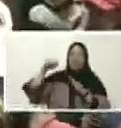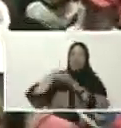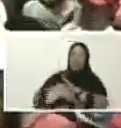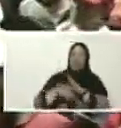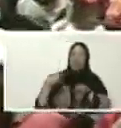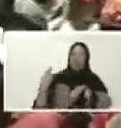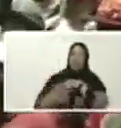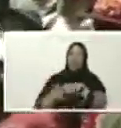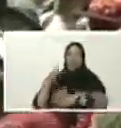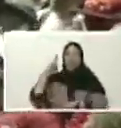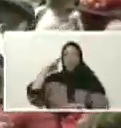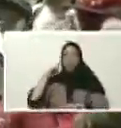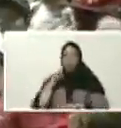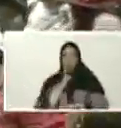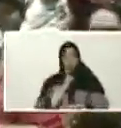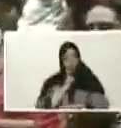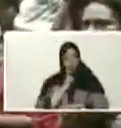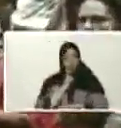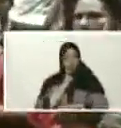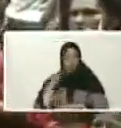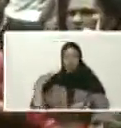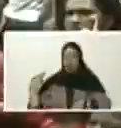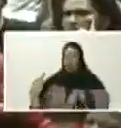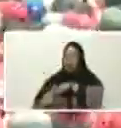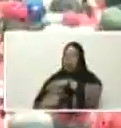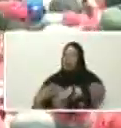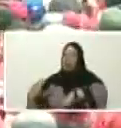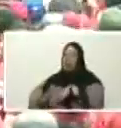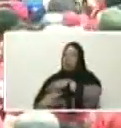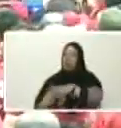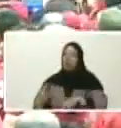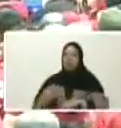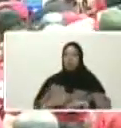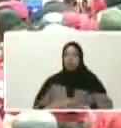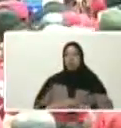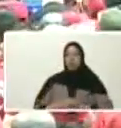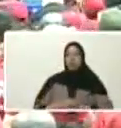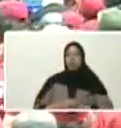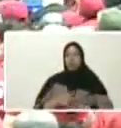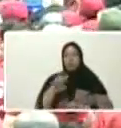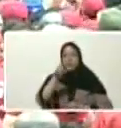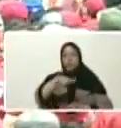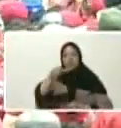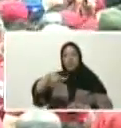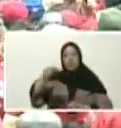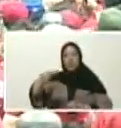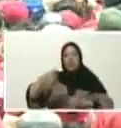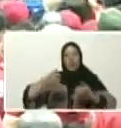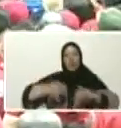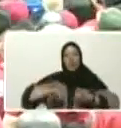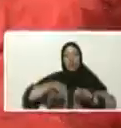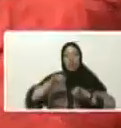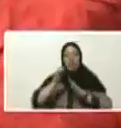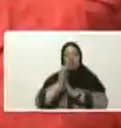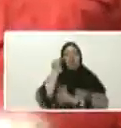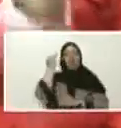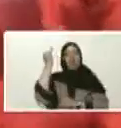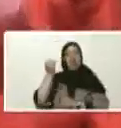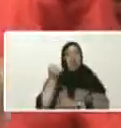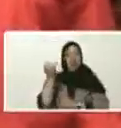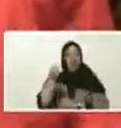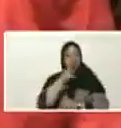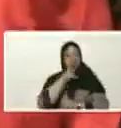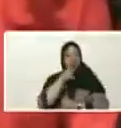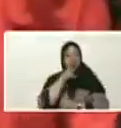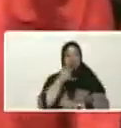la revolución bolivariana. Y una revolución, como lo diría Fidel, solo puede ser hija de las ideas. Por tanto,